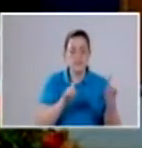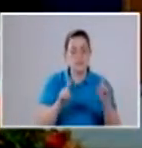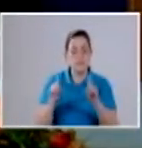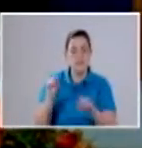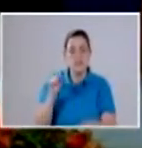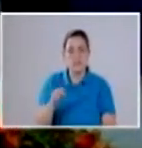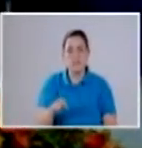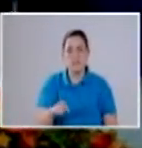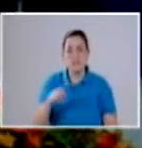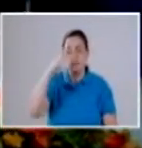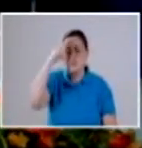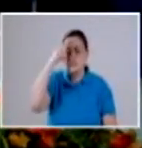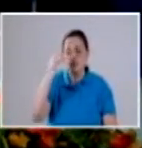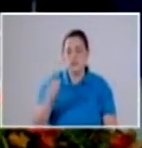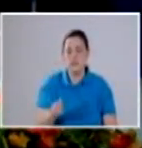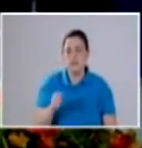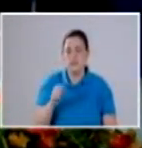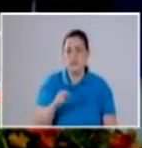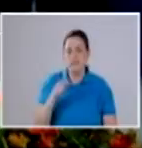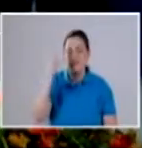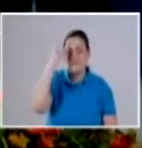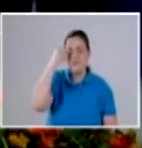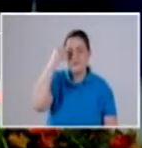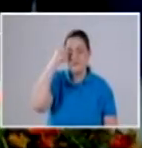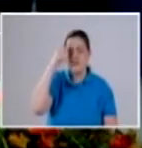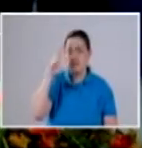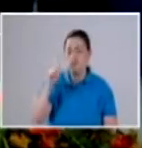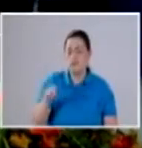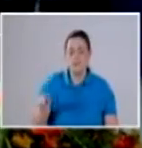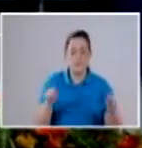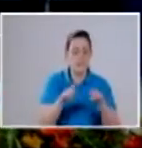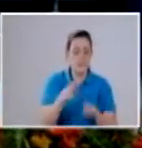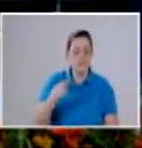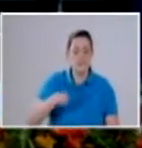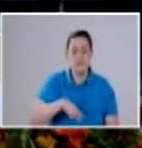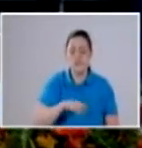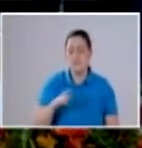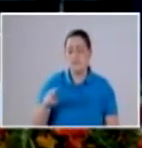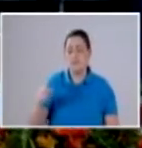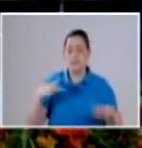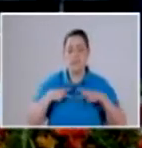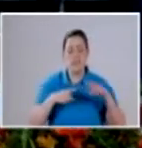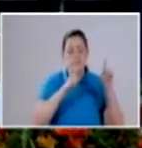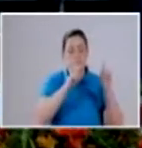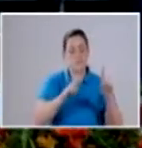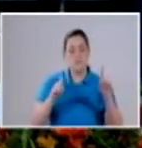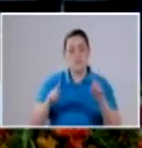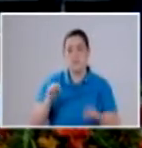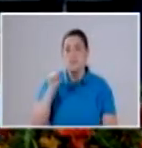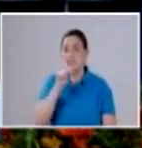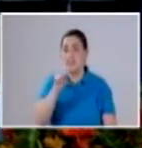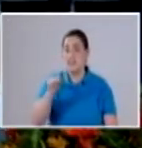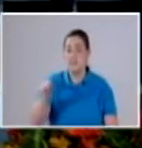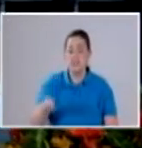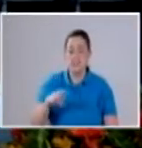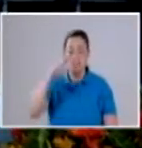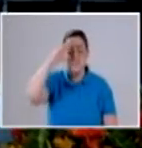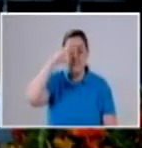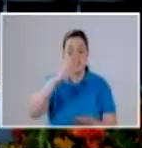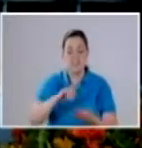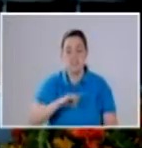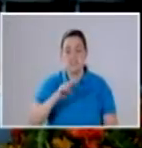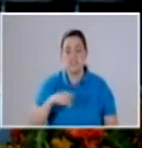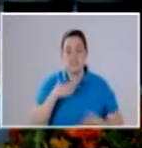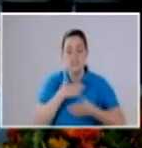porque estos son unos fundamentalistas y no se unen a nosotros y hay que perseguirlos. Y ellos creen que están agradando a Dios. Los